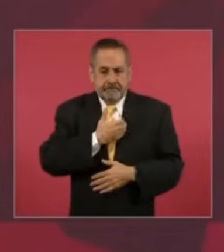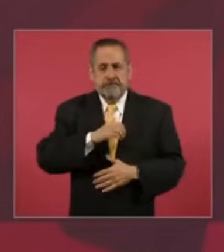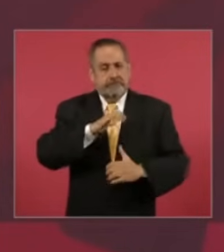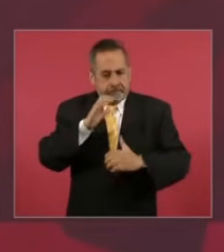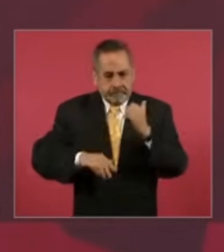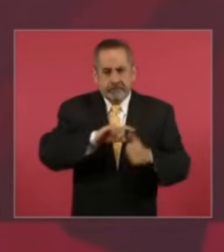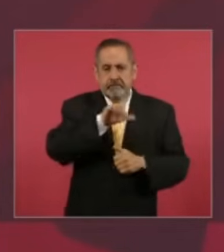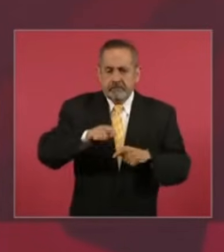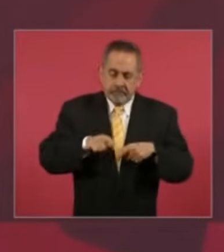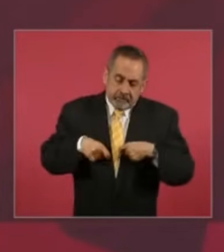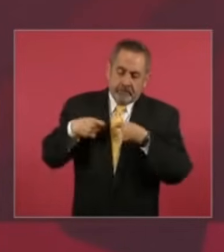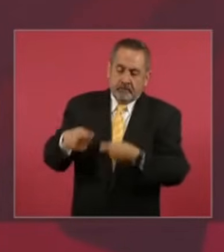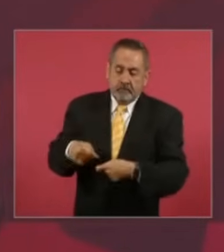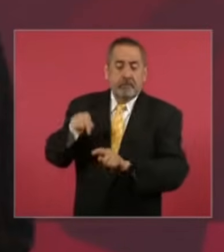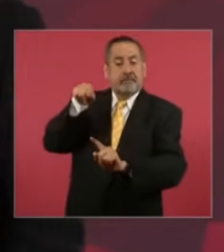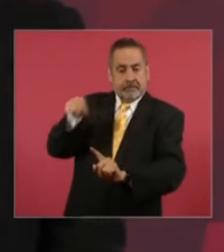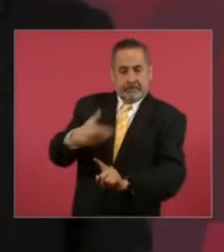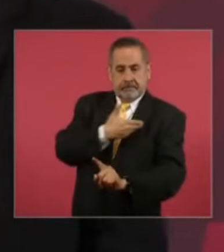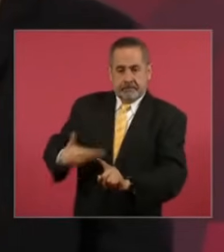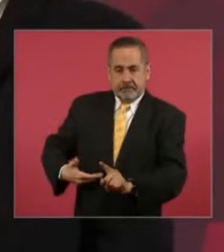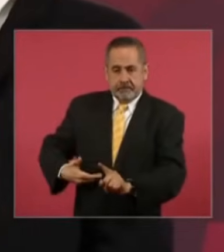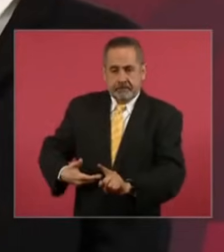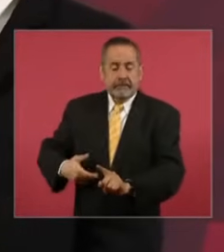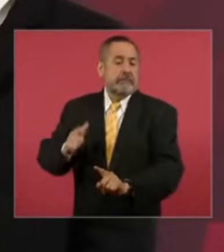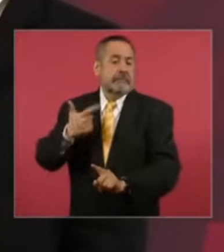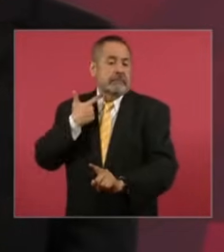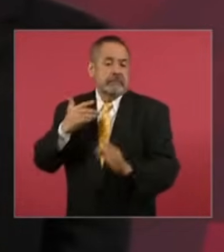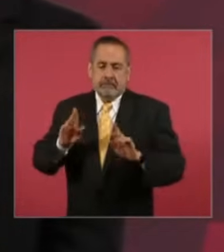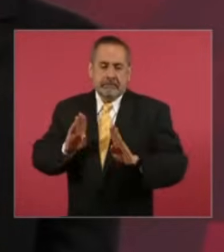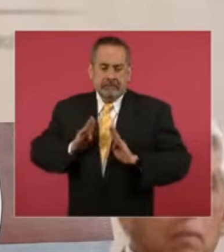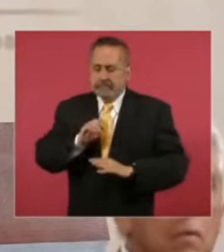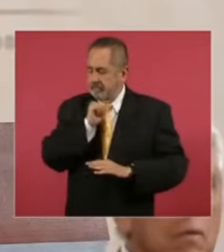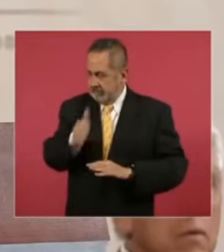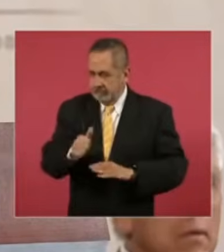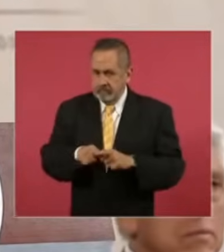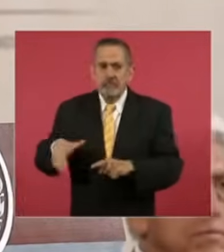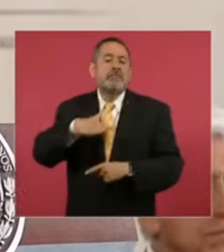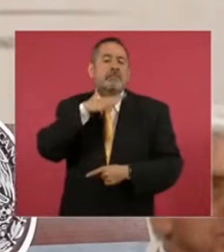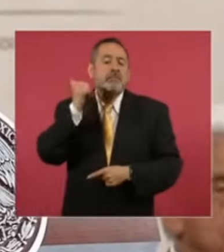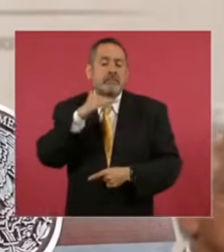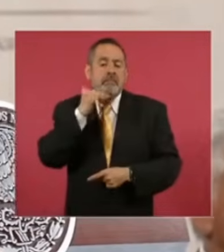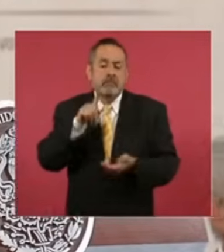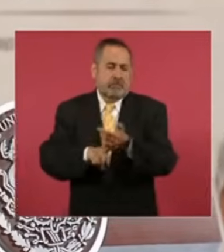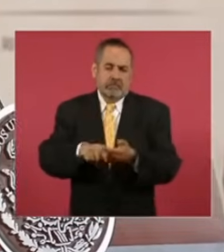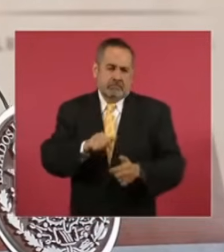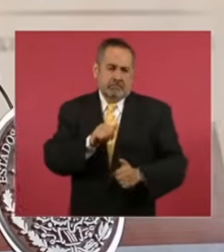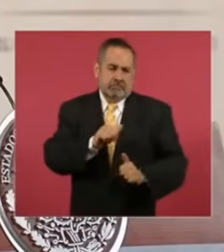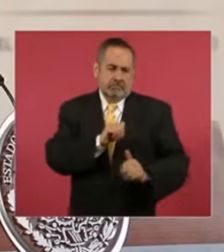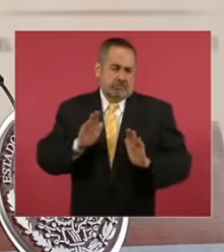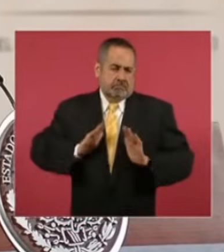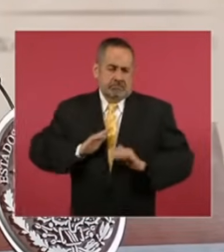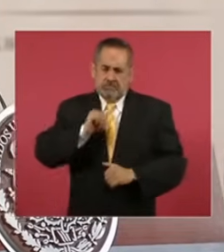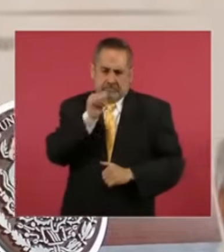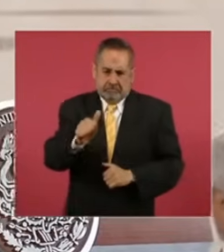nuevamente toca el tema de la Guardia Nacional, donde insiste que la Guardia Nacional debe de quedar bajo el